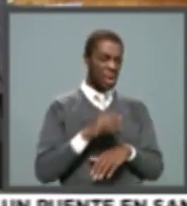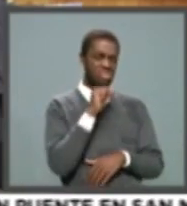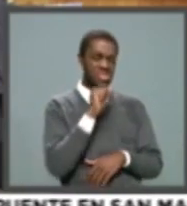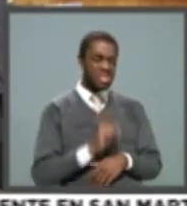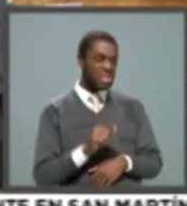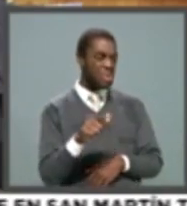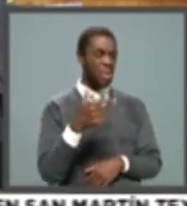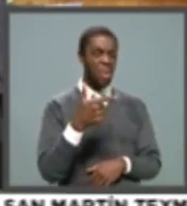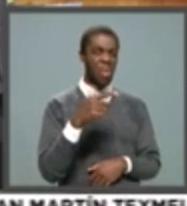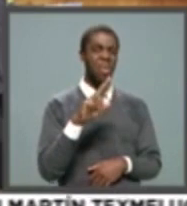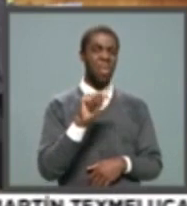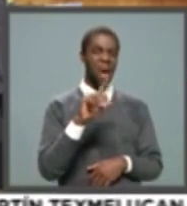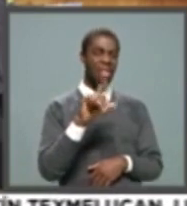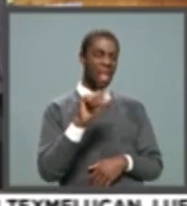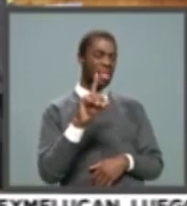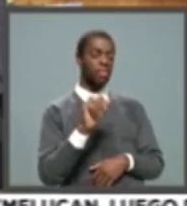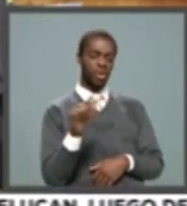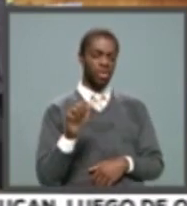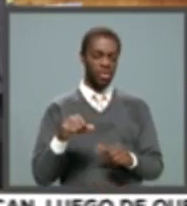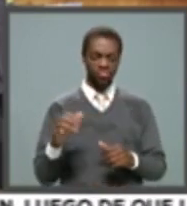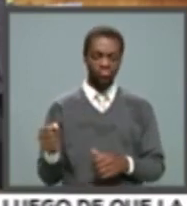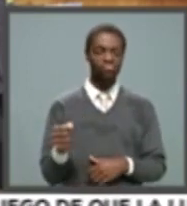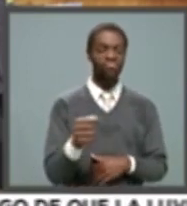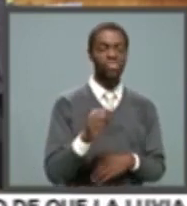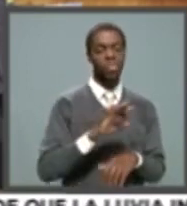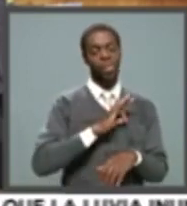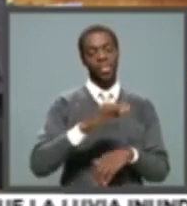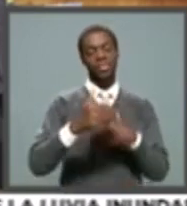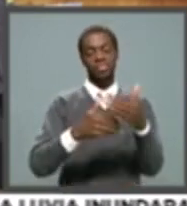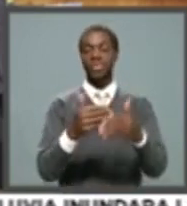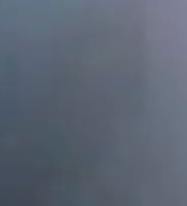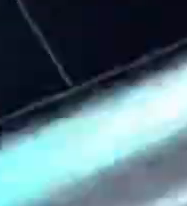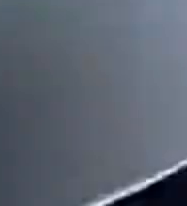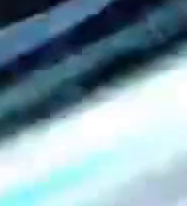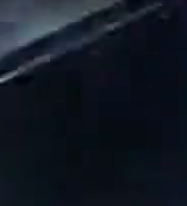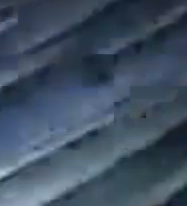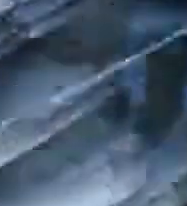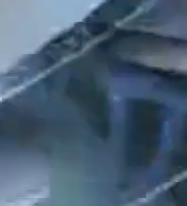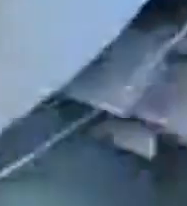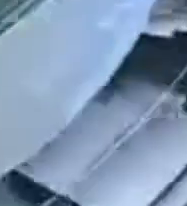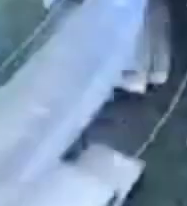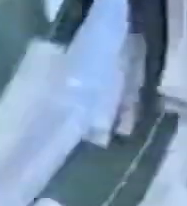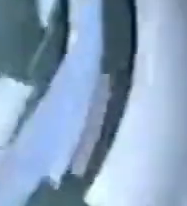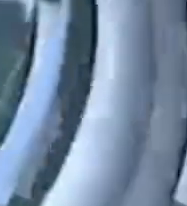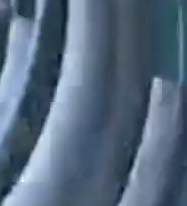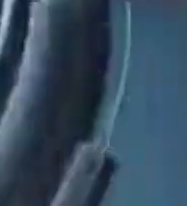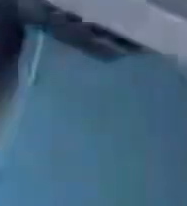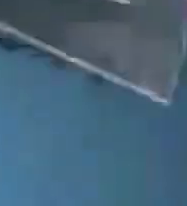sí va a llegar y llega bien. Perfecto. Muy bien. Gracias, Ale. Gracias, Carlos. Gracias, Giovanni. Bonita tarde.